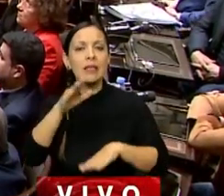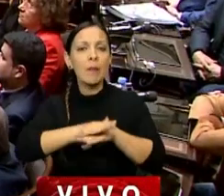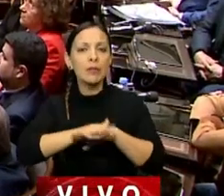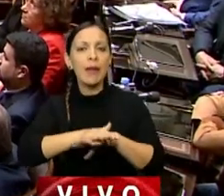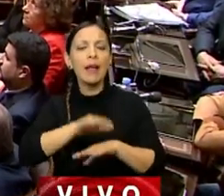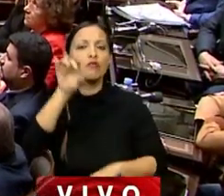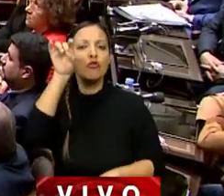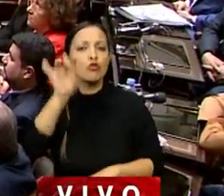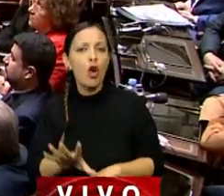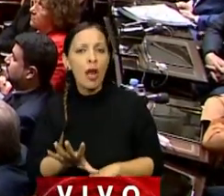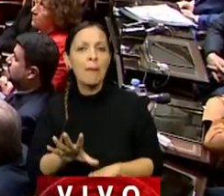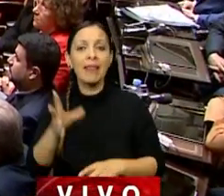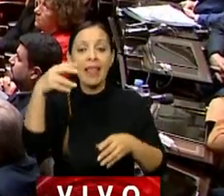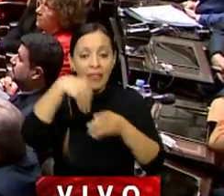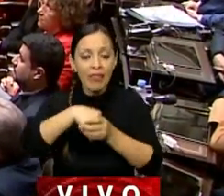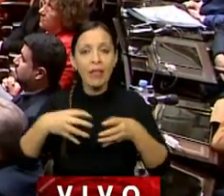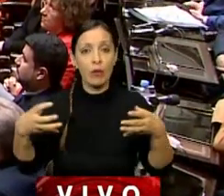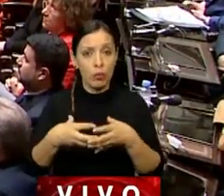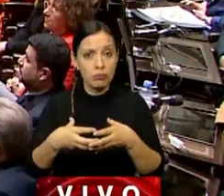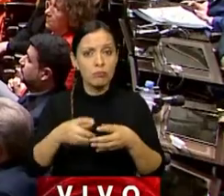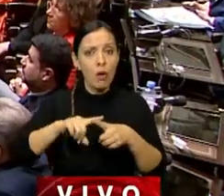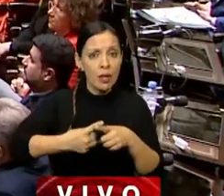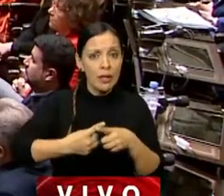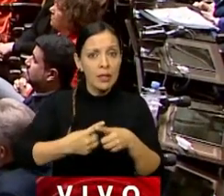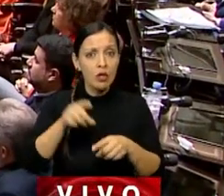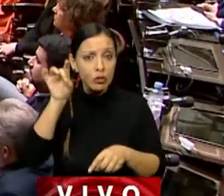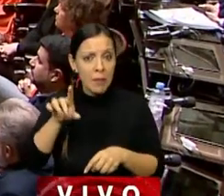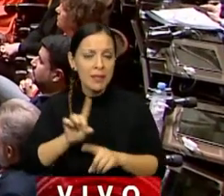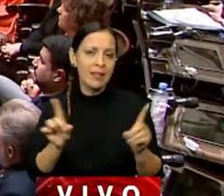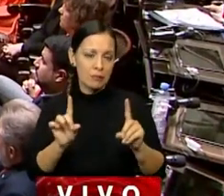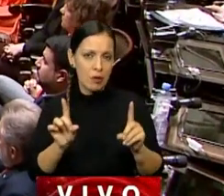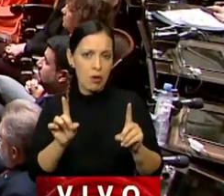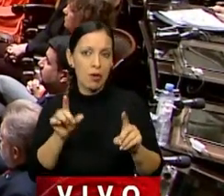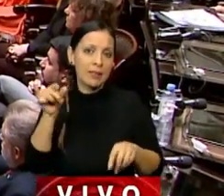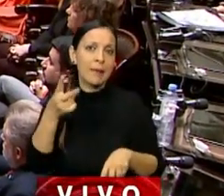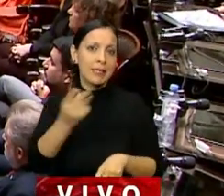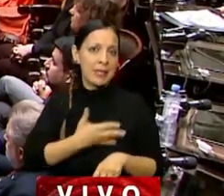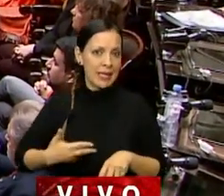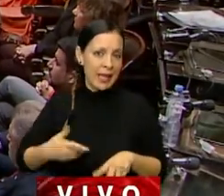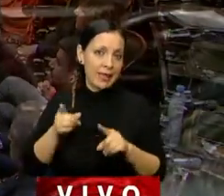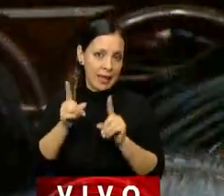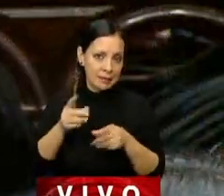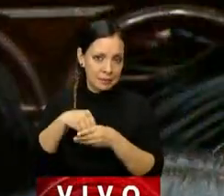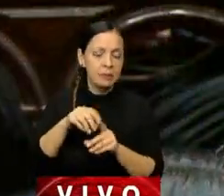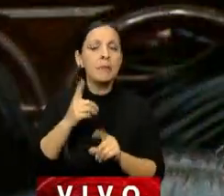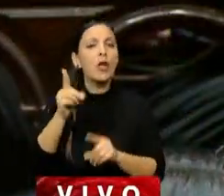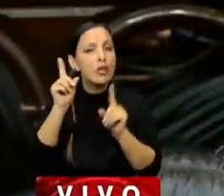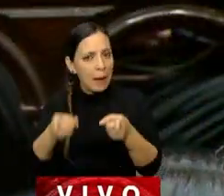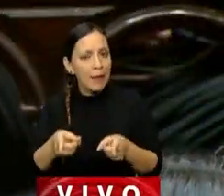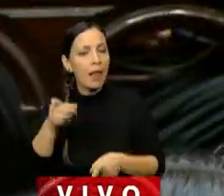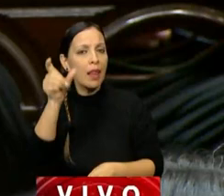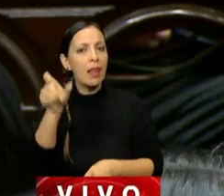responsabilidades en nuestro bloque desarrollando la tarea de vicepresidenta, sino que